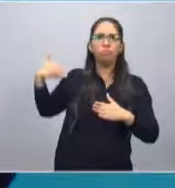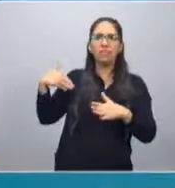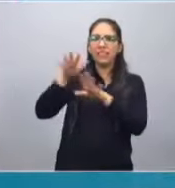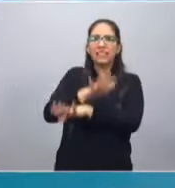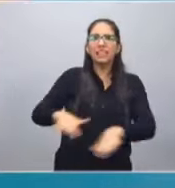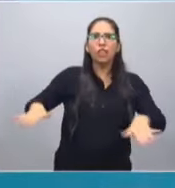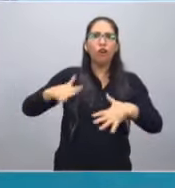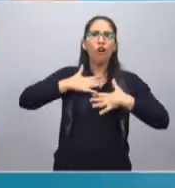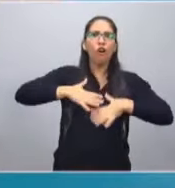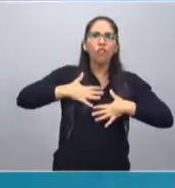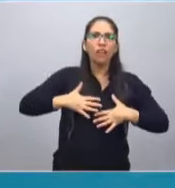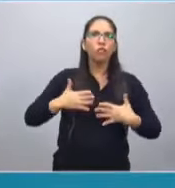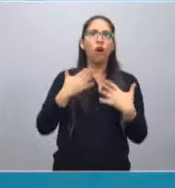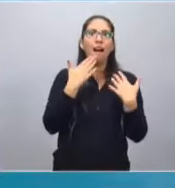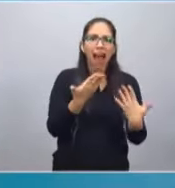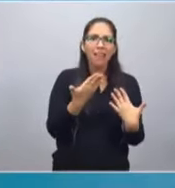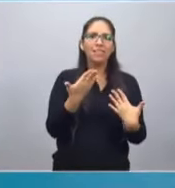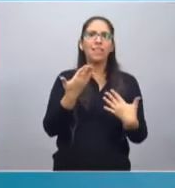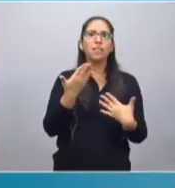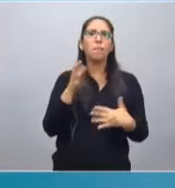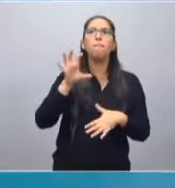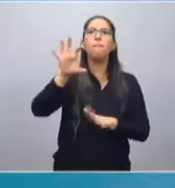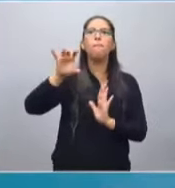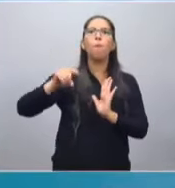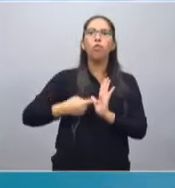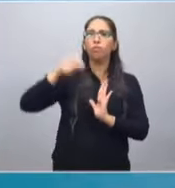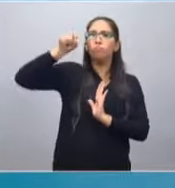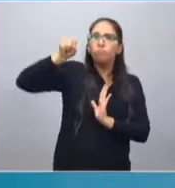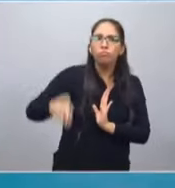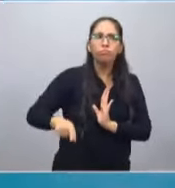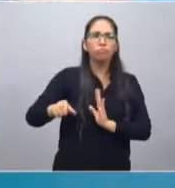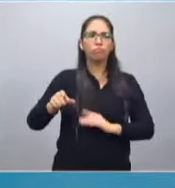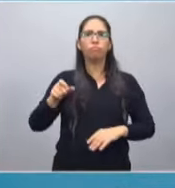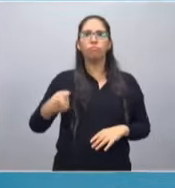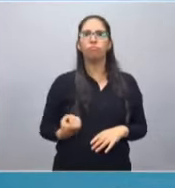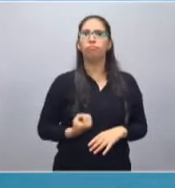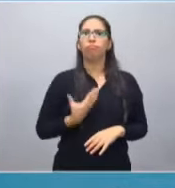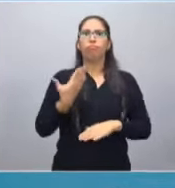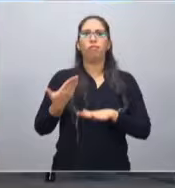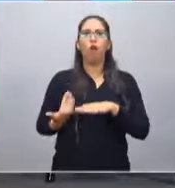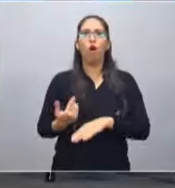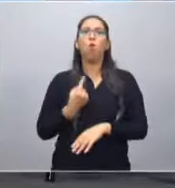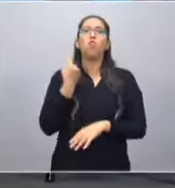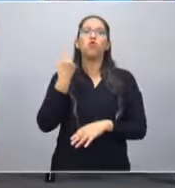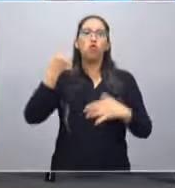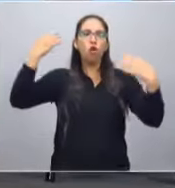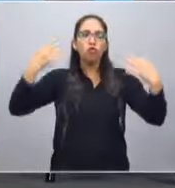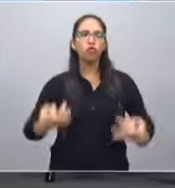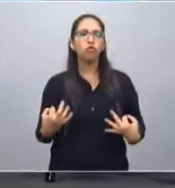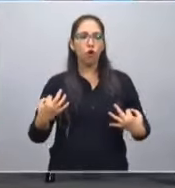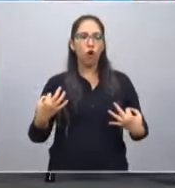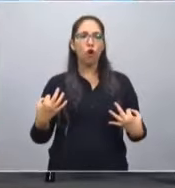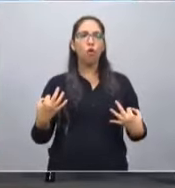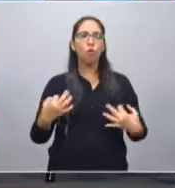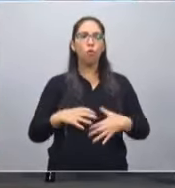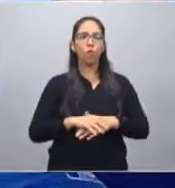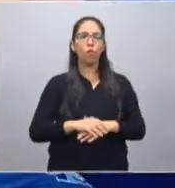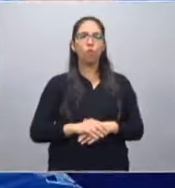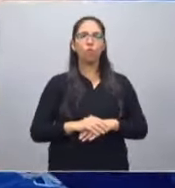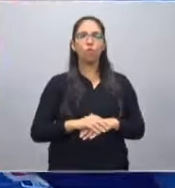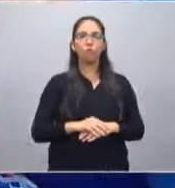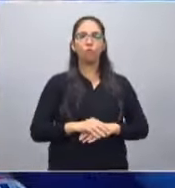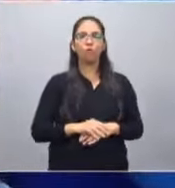pibas son un motivo de Orgullo y ponen la palabra bonarense en lo más alto Así que estamos muy contentos de poder anunciar el